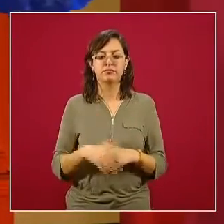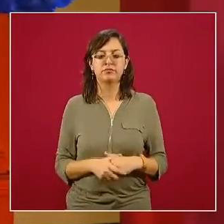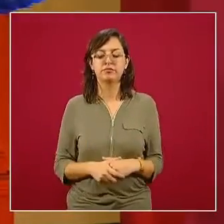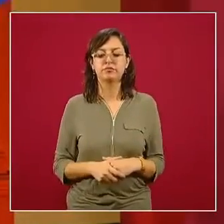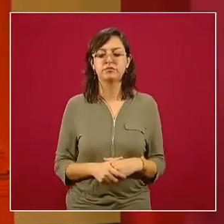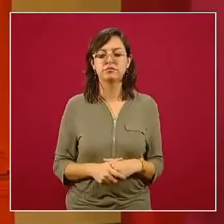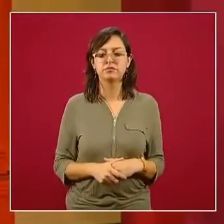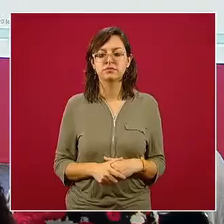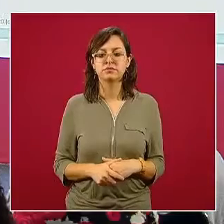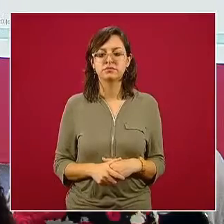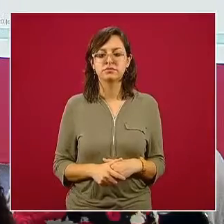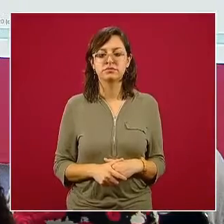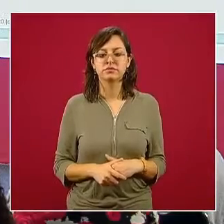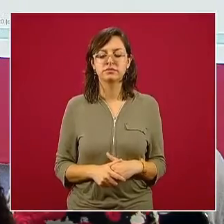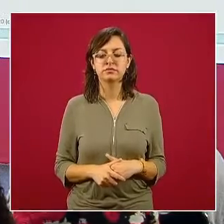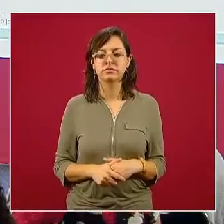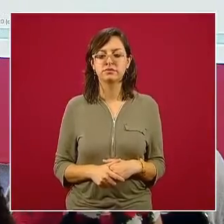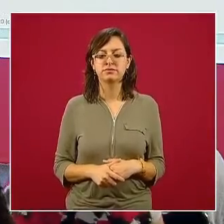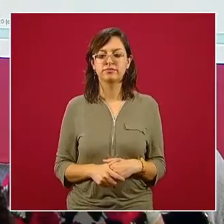La siguiente, por favor.